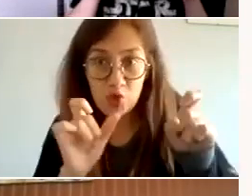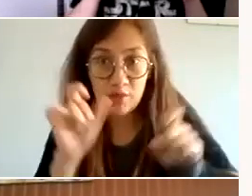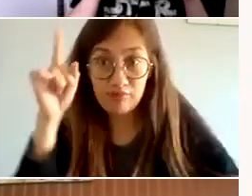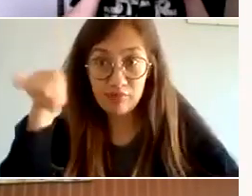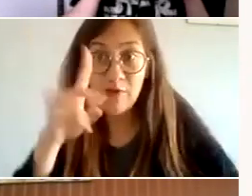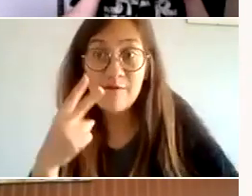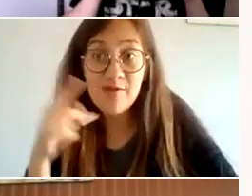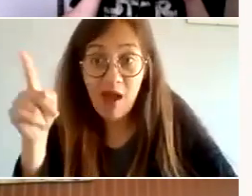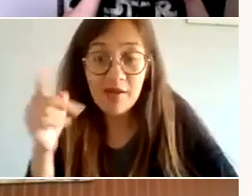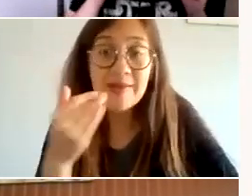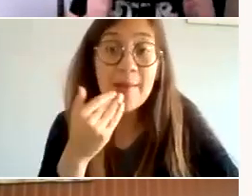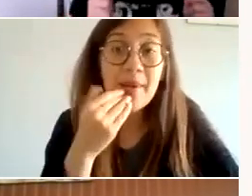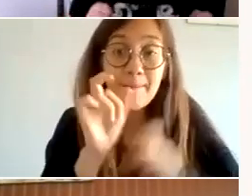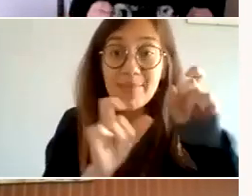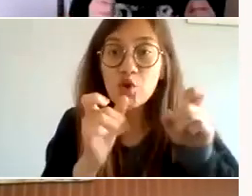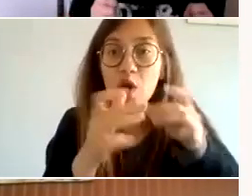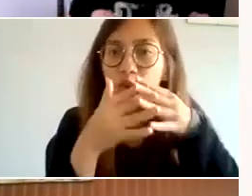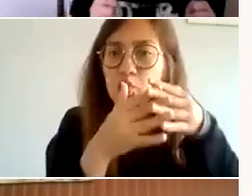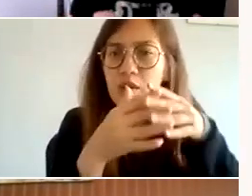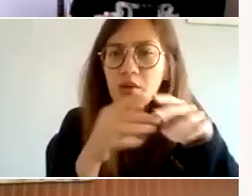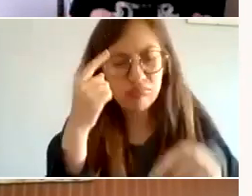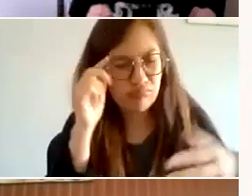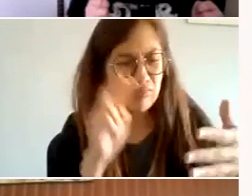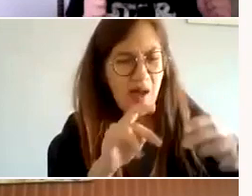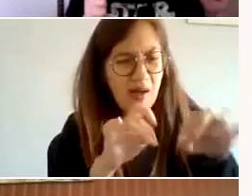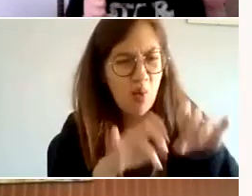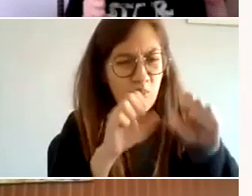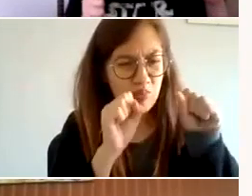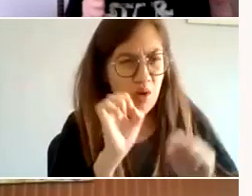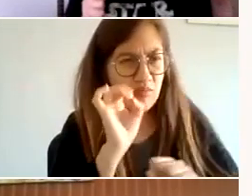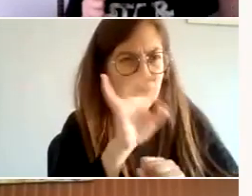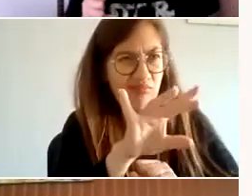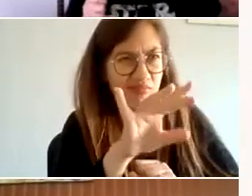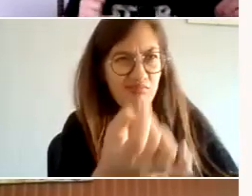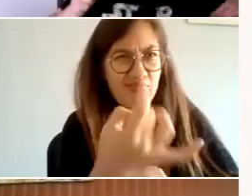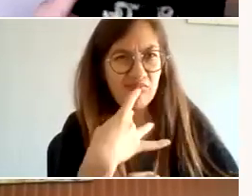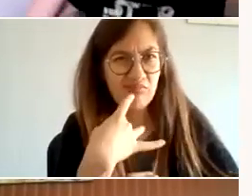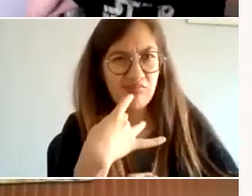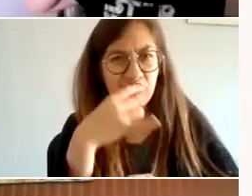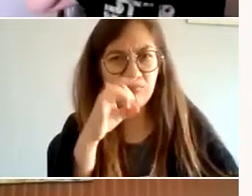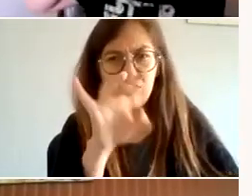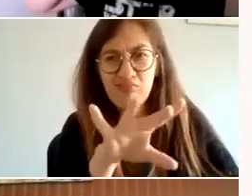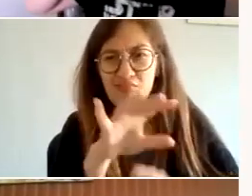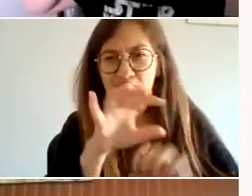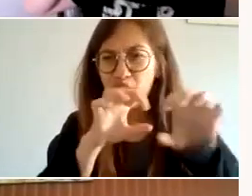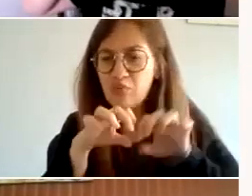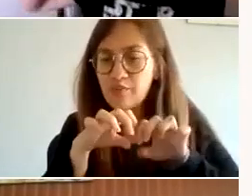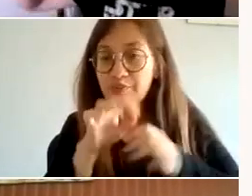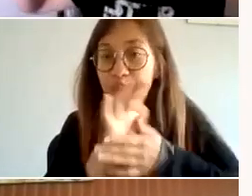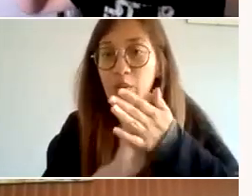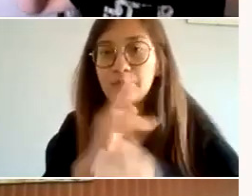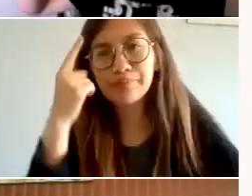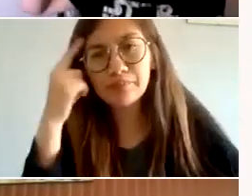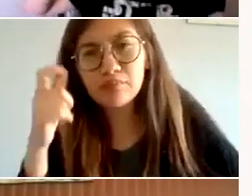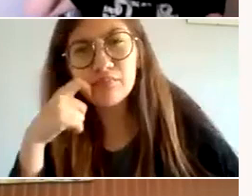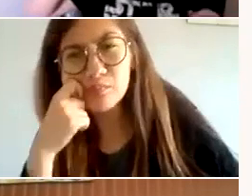que el humano era capaz de mandarse telegramas entre, por ejemplo, Chile y